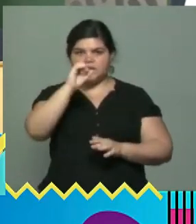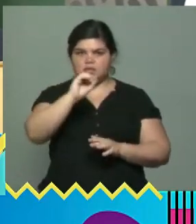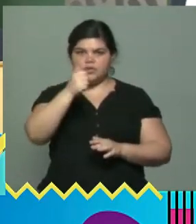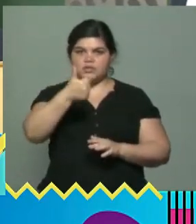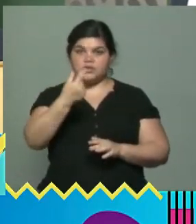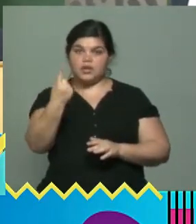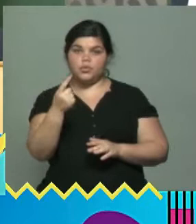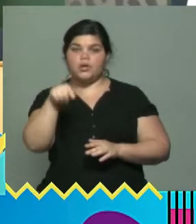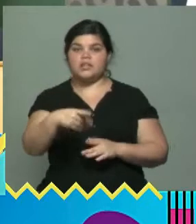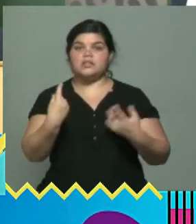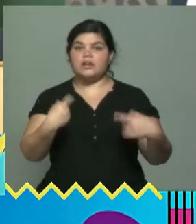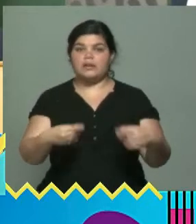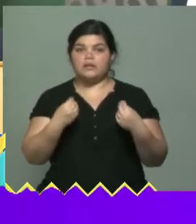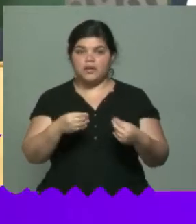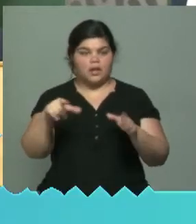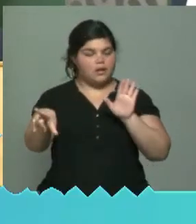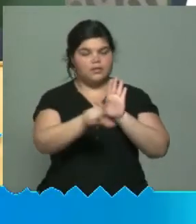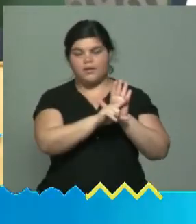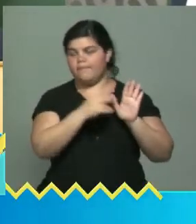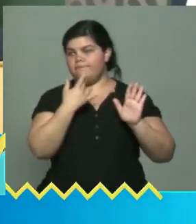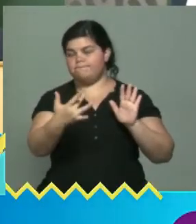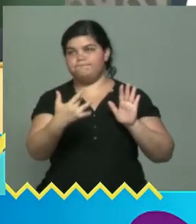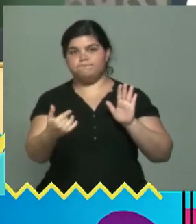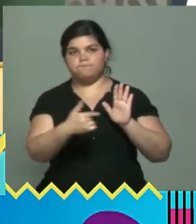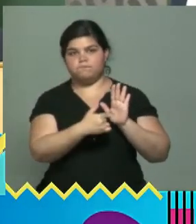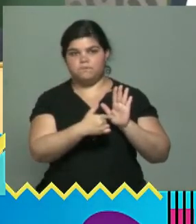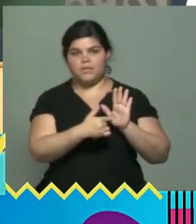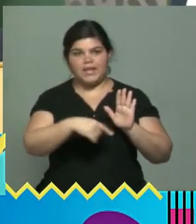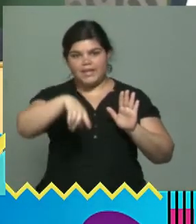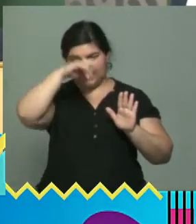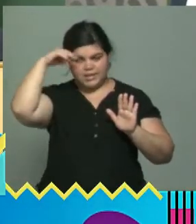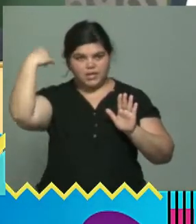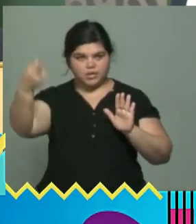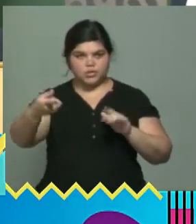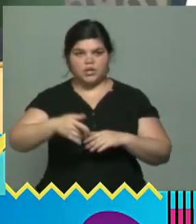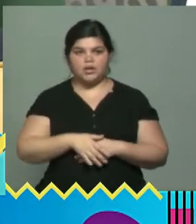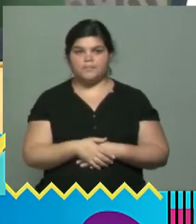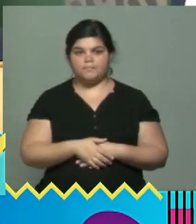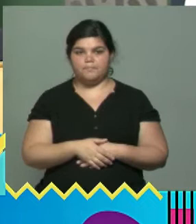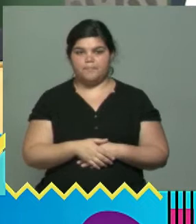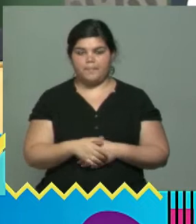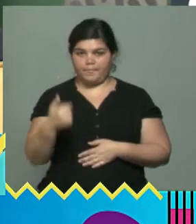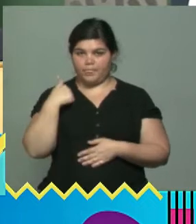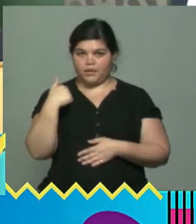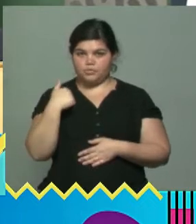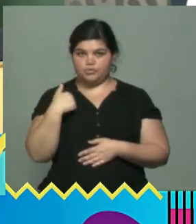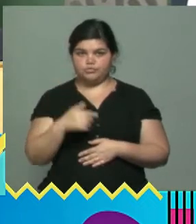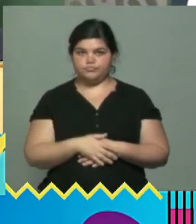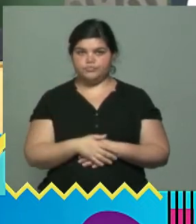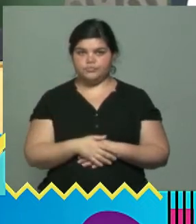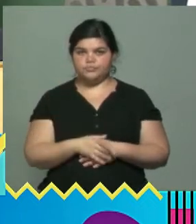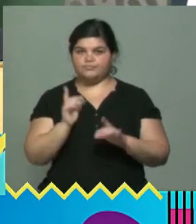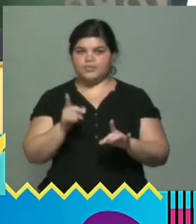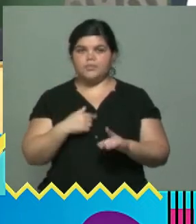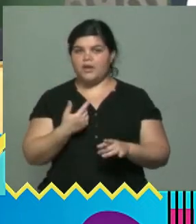ley marco, digamos, fantástica, pionera, digamos, a nivel, a lo mejor hasta internacional. Yo particularmente tengo mi opinión de que